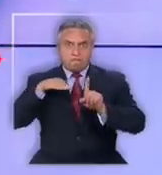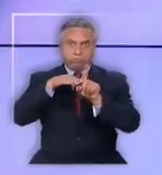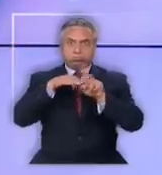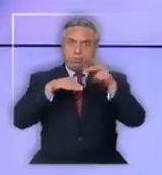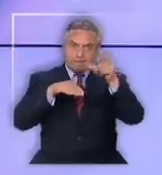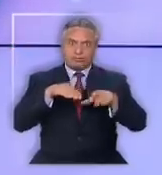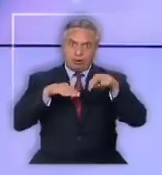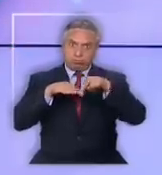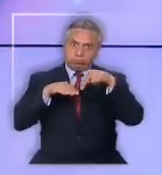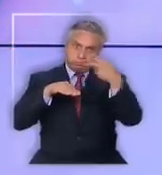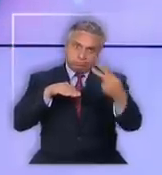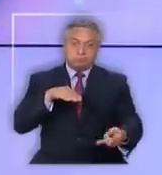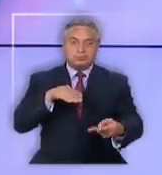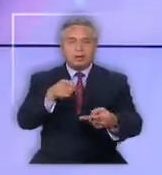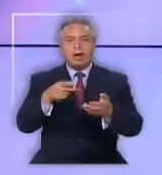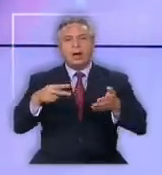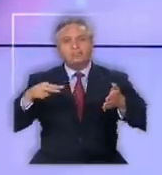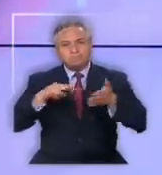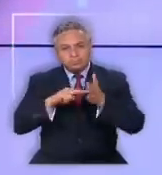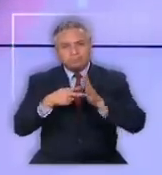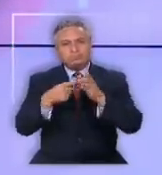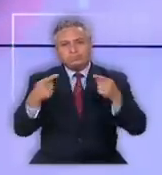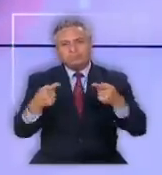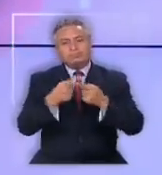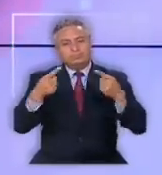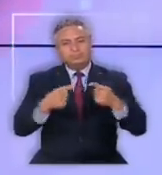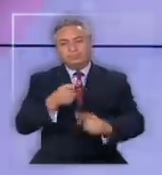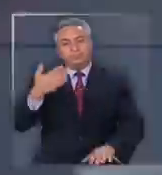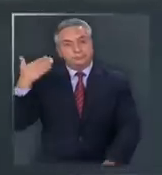su explicación en un conflicto que es de larga data.